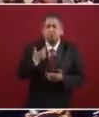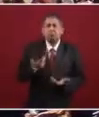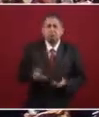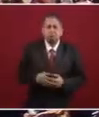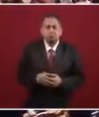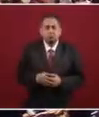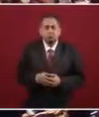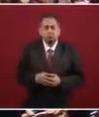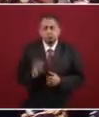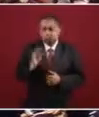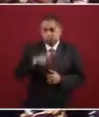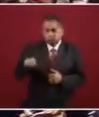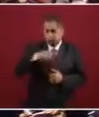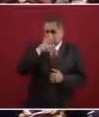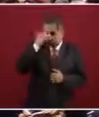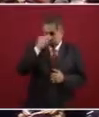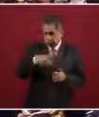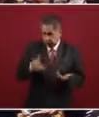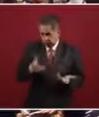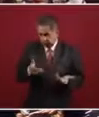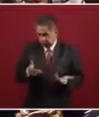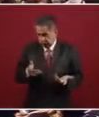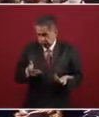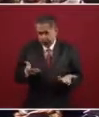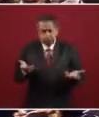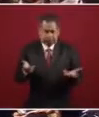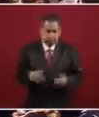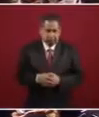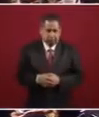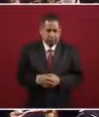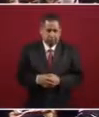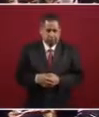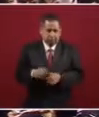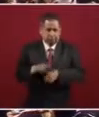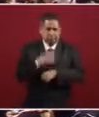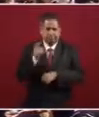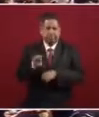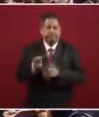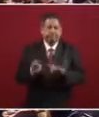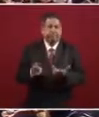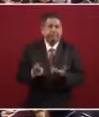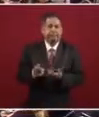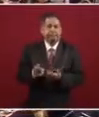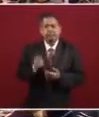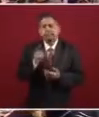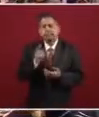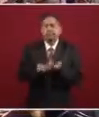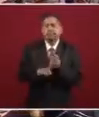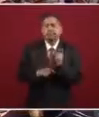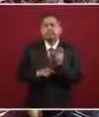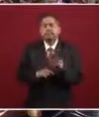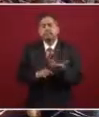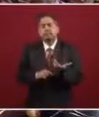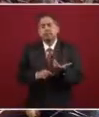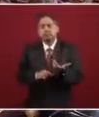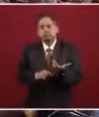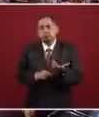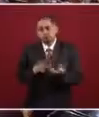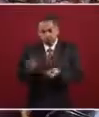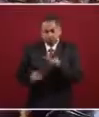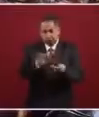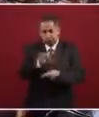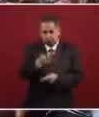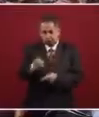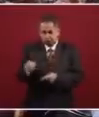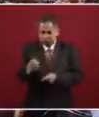¿O ustedes no saben de eso? O sea, porque no crean que les estoy cuestionando. Lo